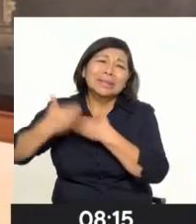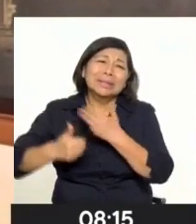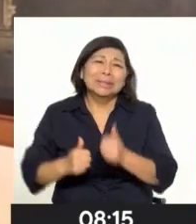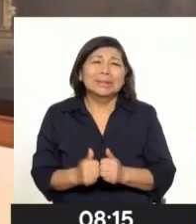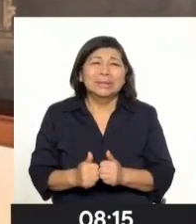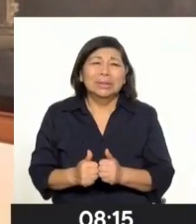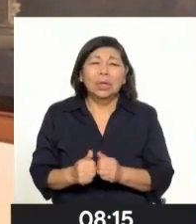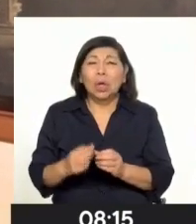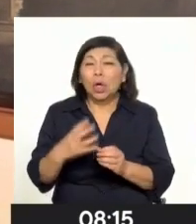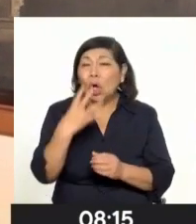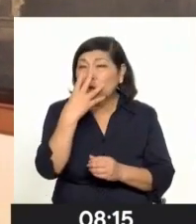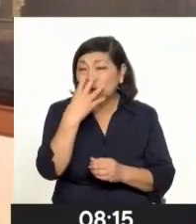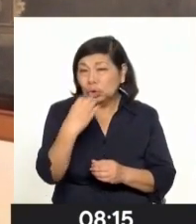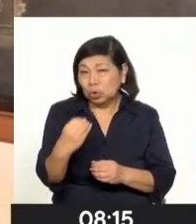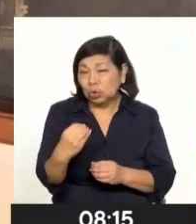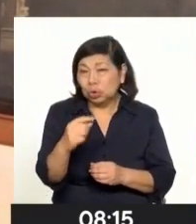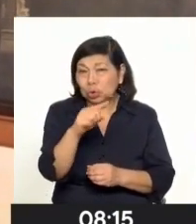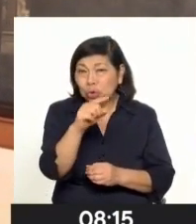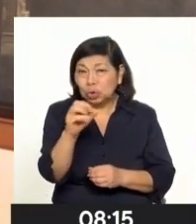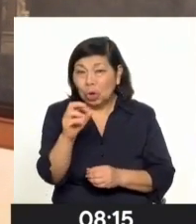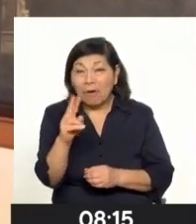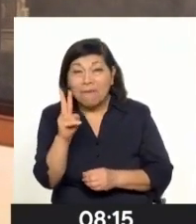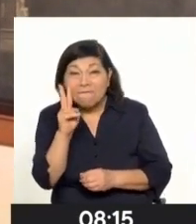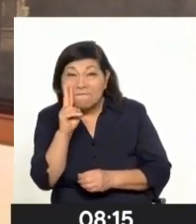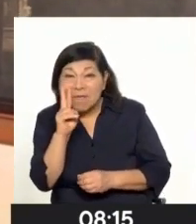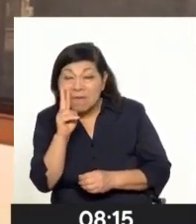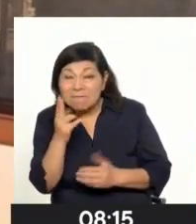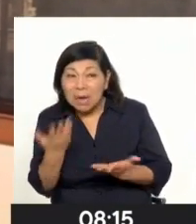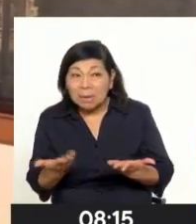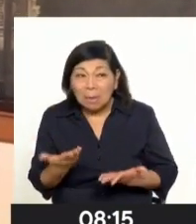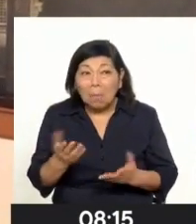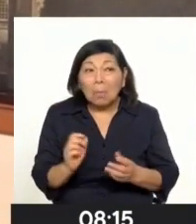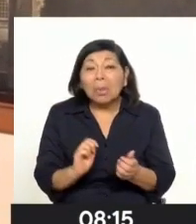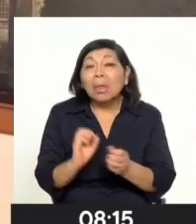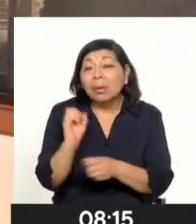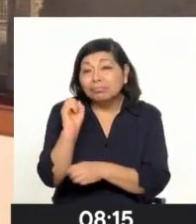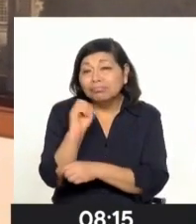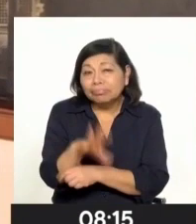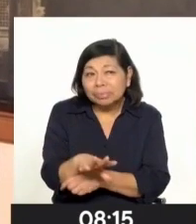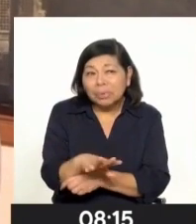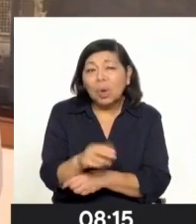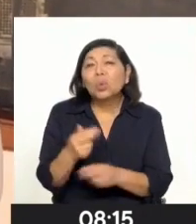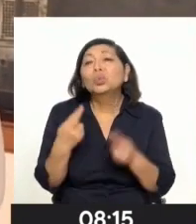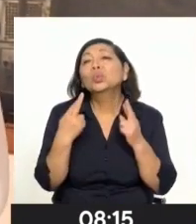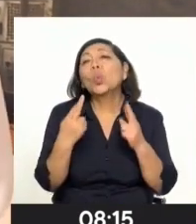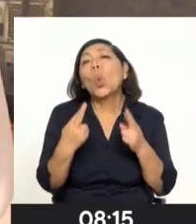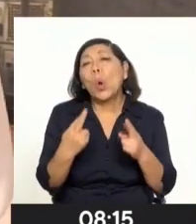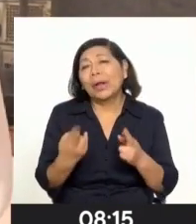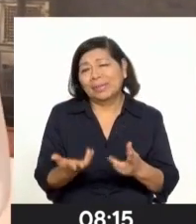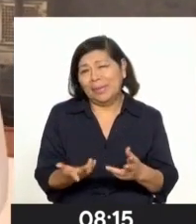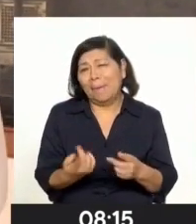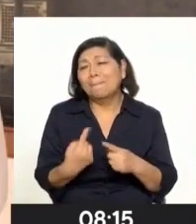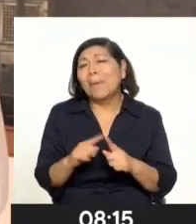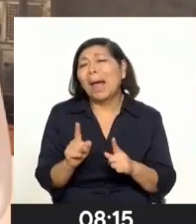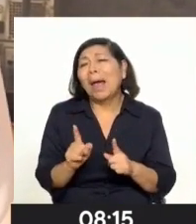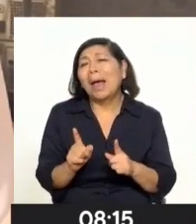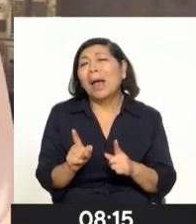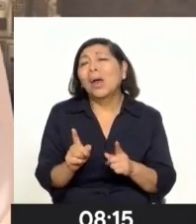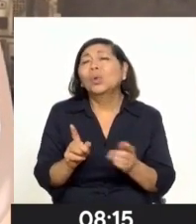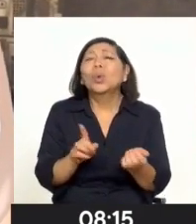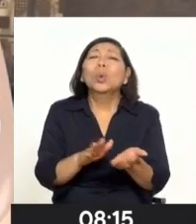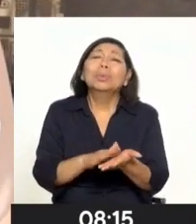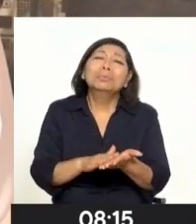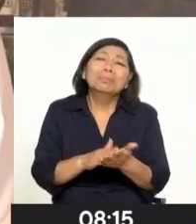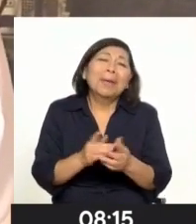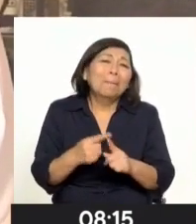generación de que el zorro o al ser un animal astuto vivaz este pues puede transmitir esa buena suerte esa energía a través de una de